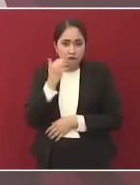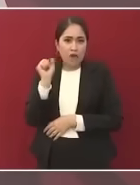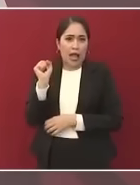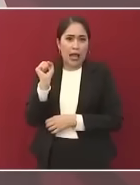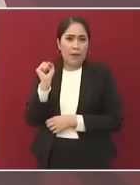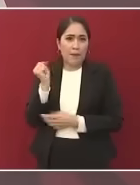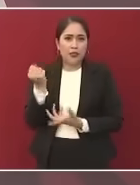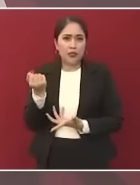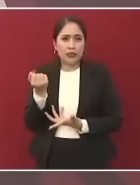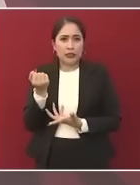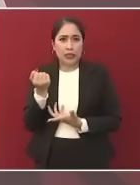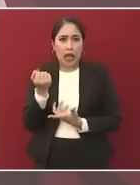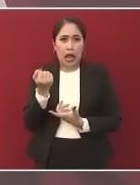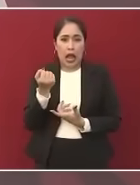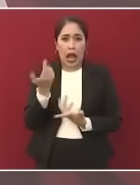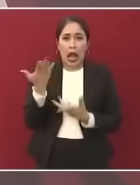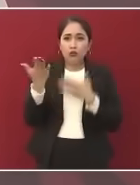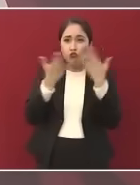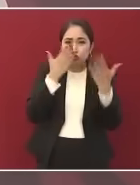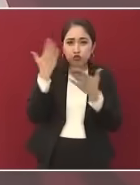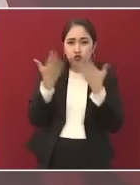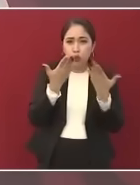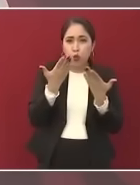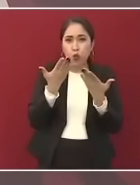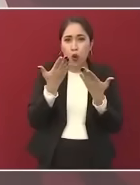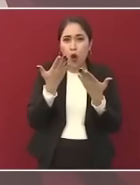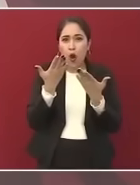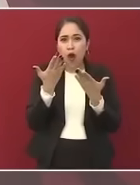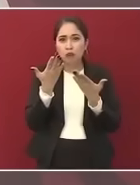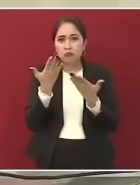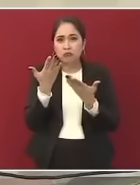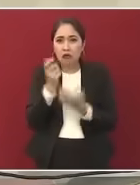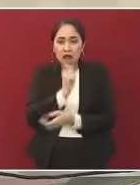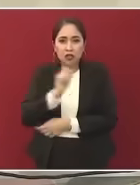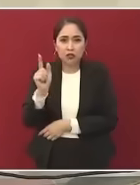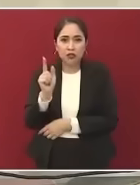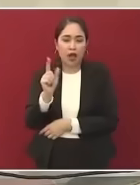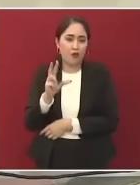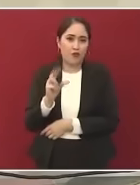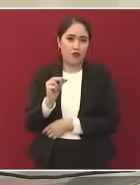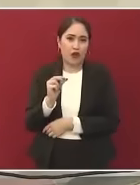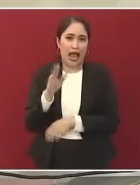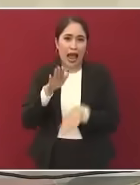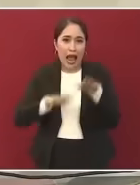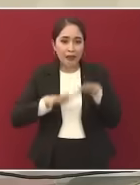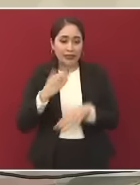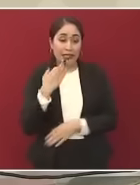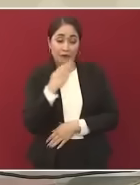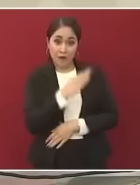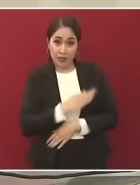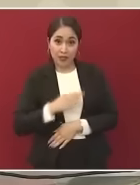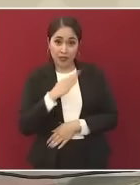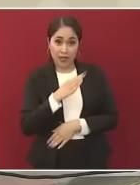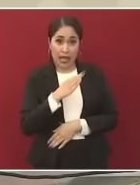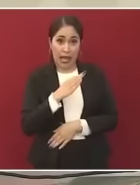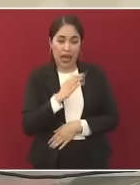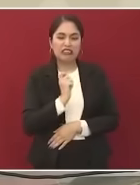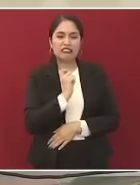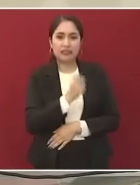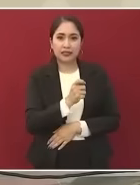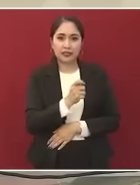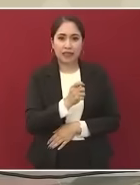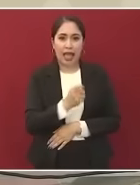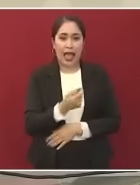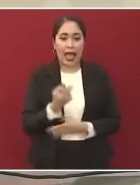vivimos el mandatario mexicano reitera su visión humanista hacia los peores criminales y capó a los que ha defendido públicamente